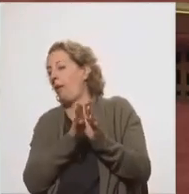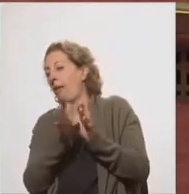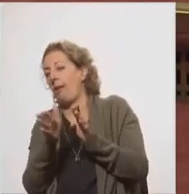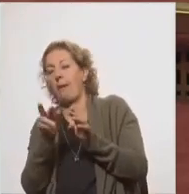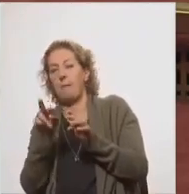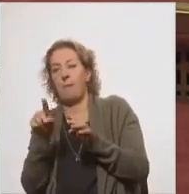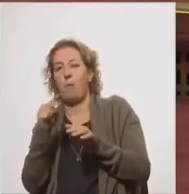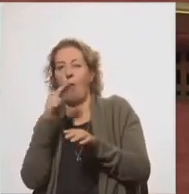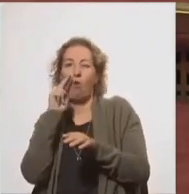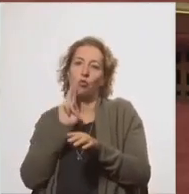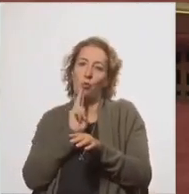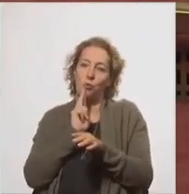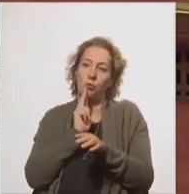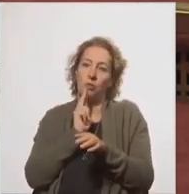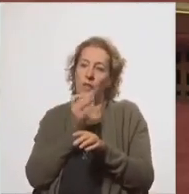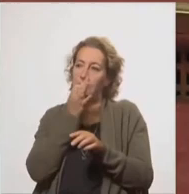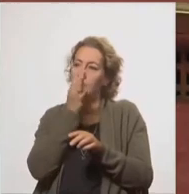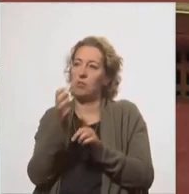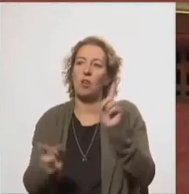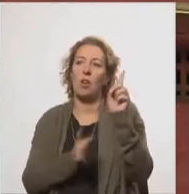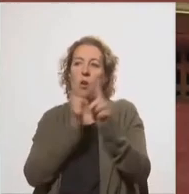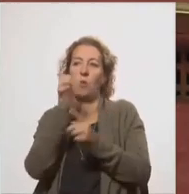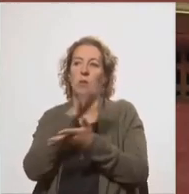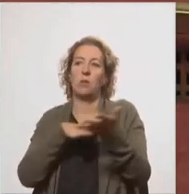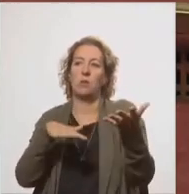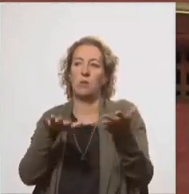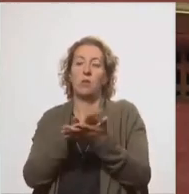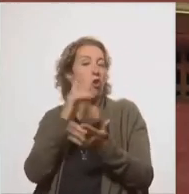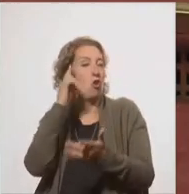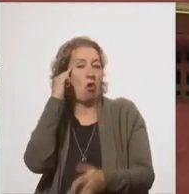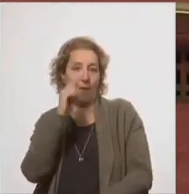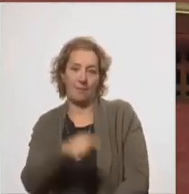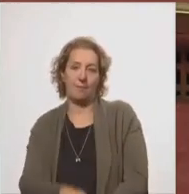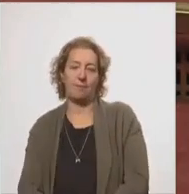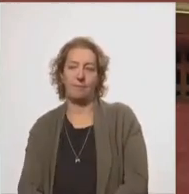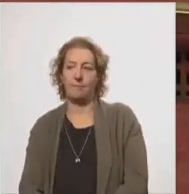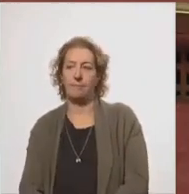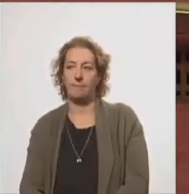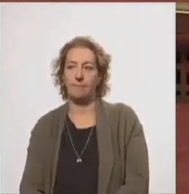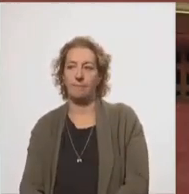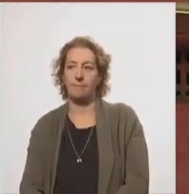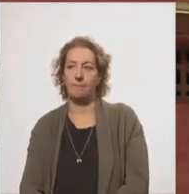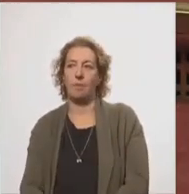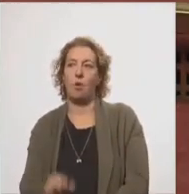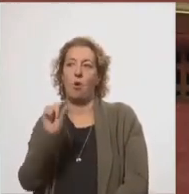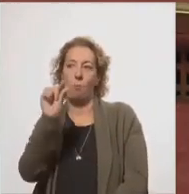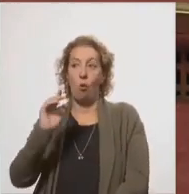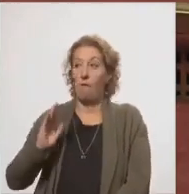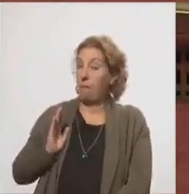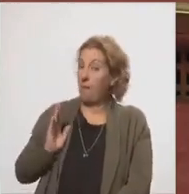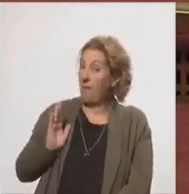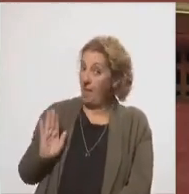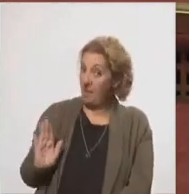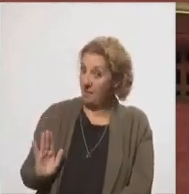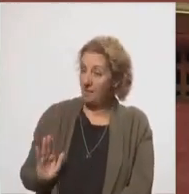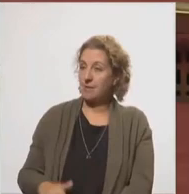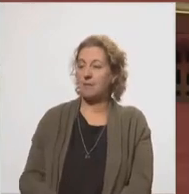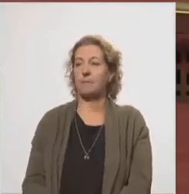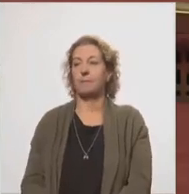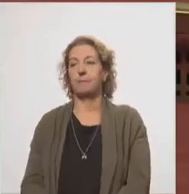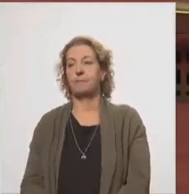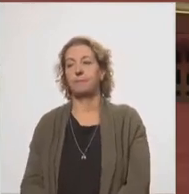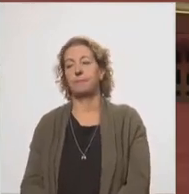su conducta, adjudicando en algunos casos el mote de locas, o poco femeninas, en el mejor de los